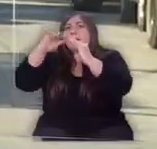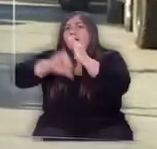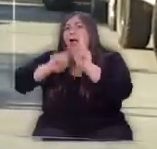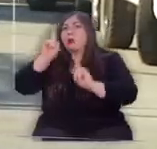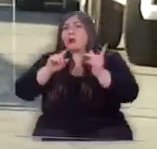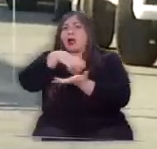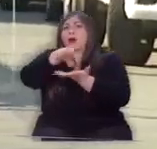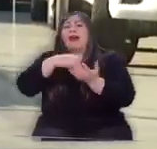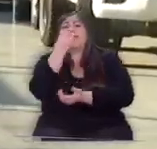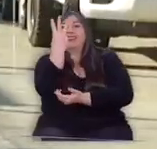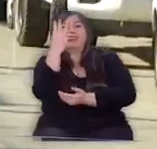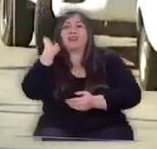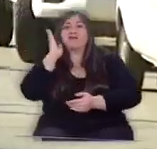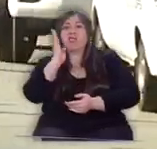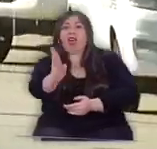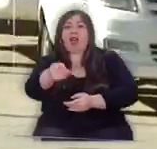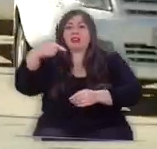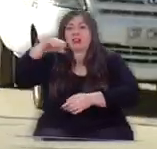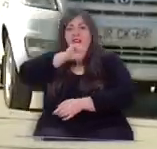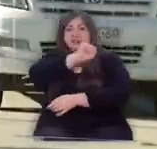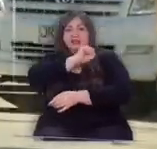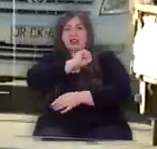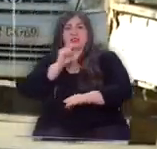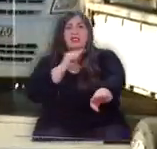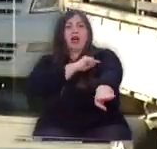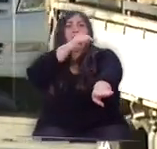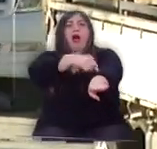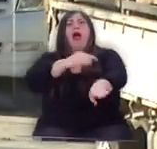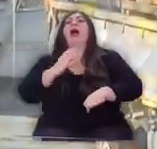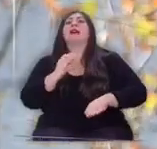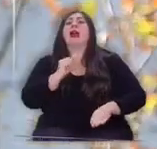3 viajes que se realizaron desde Santiago a Cachagua.